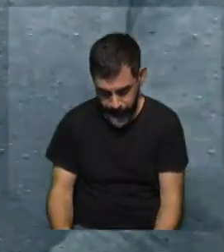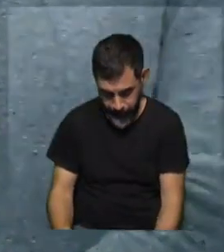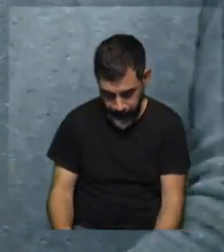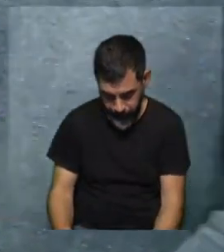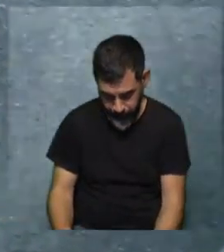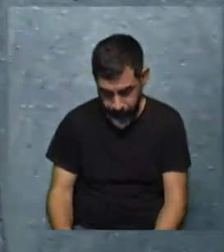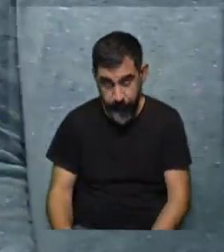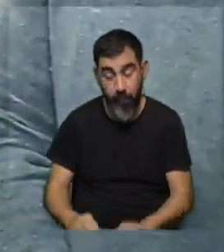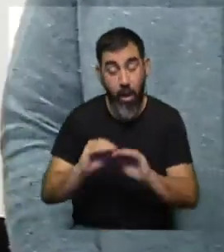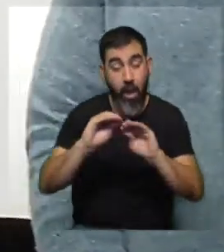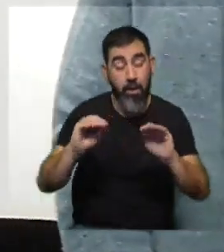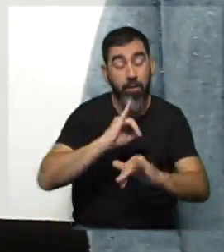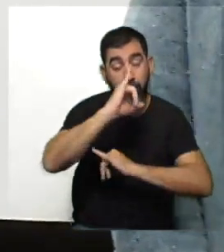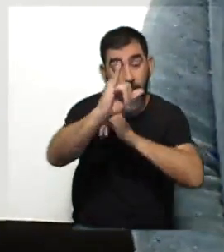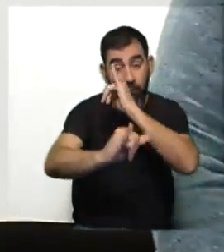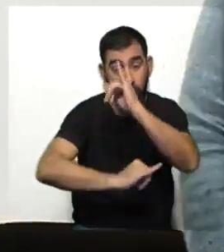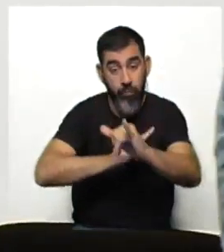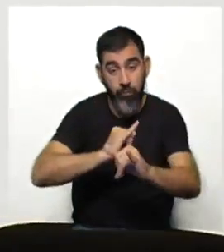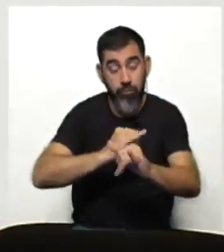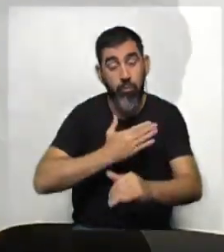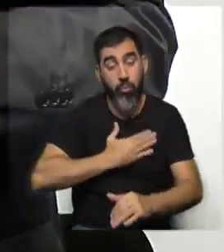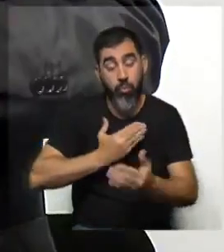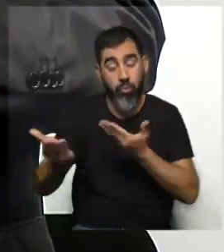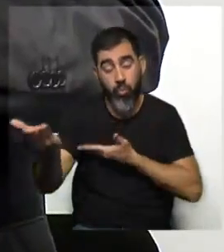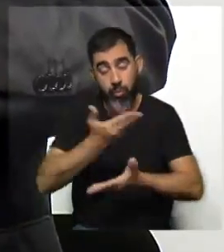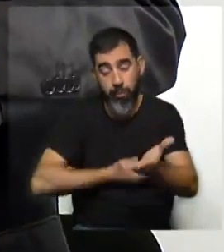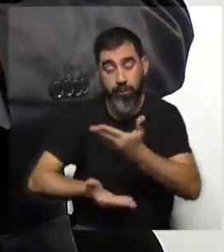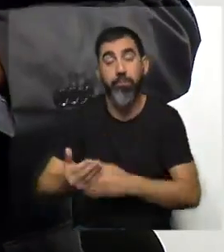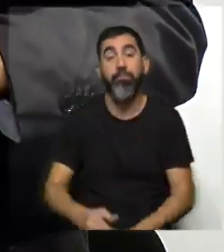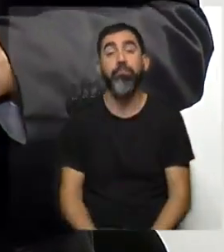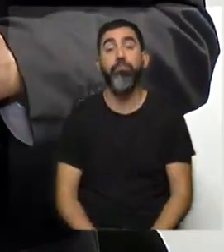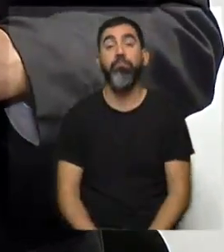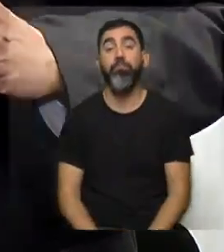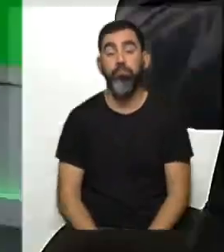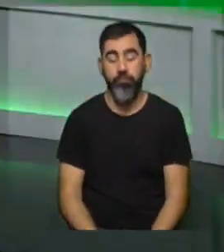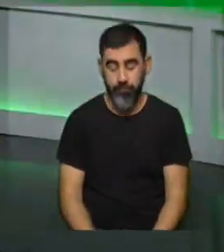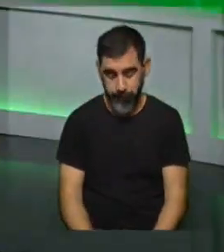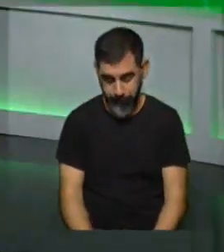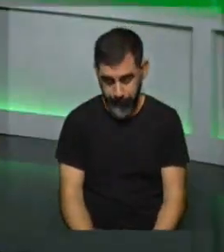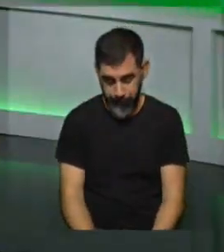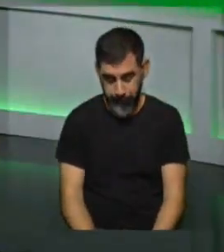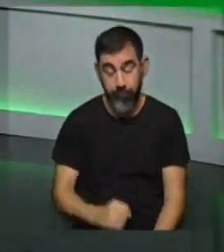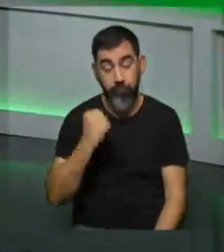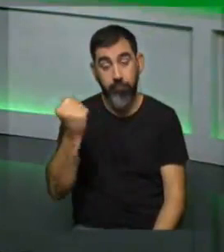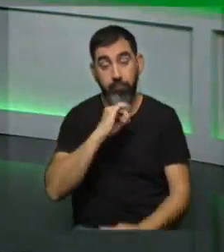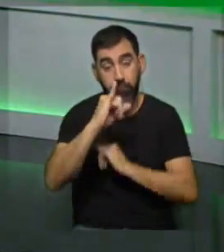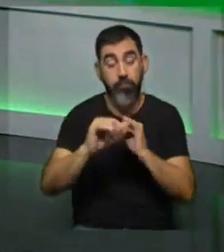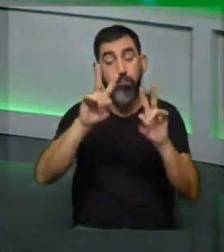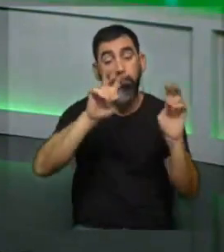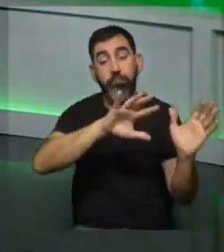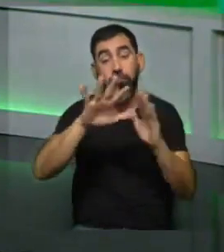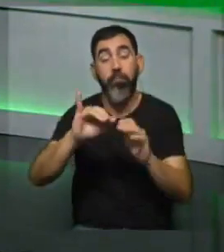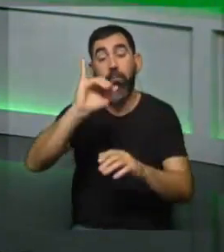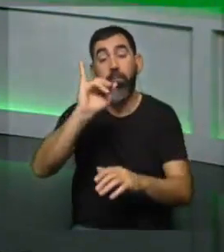este alerta con información un gusto compartirla Muchas gracias muy importante Gracias Federico otros temas